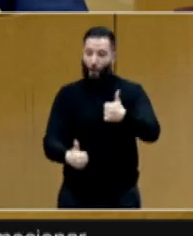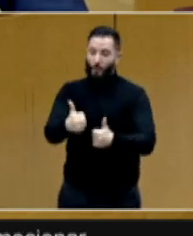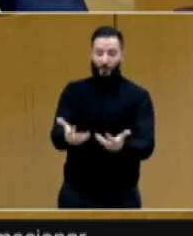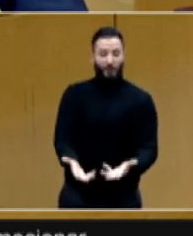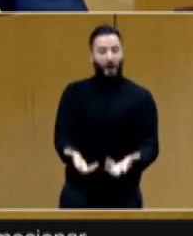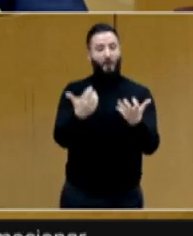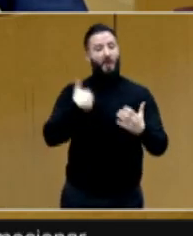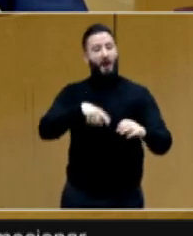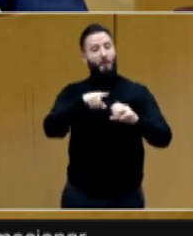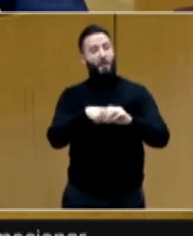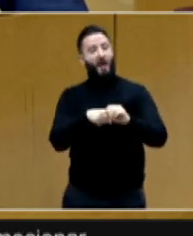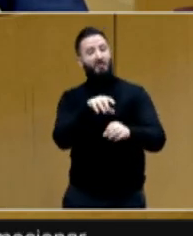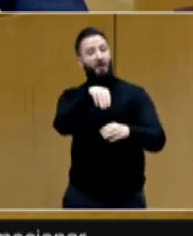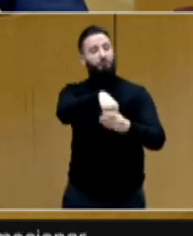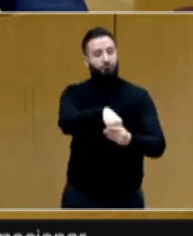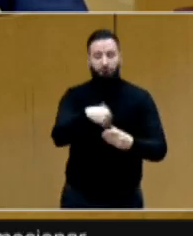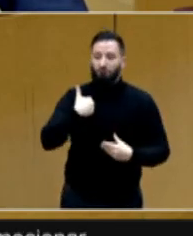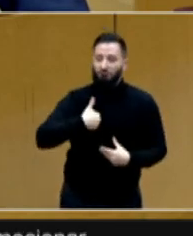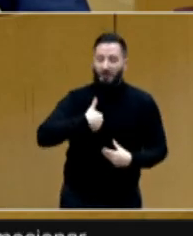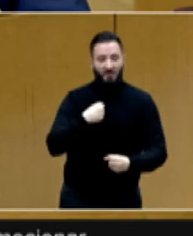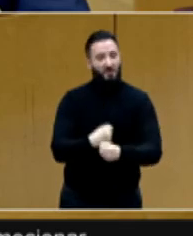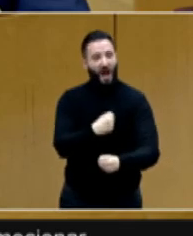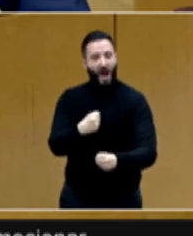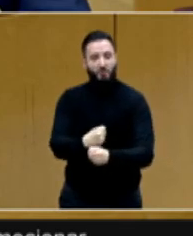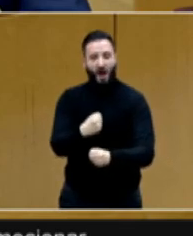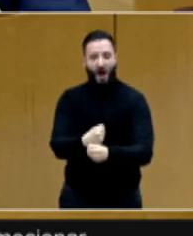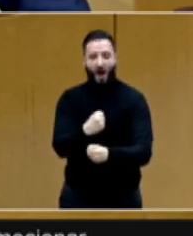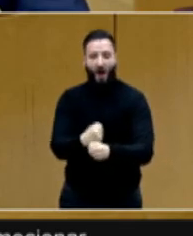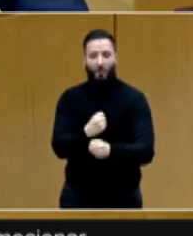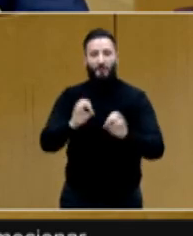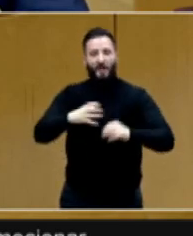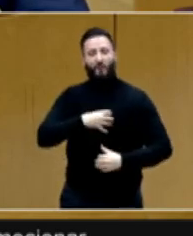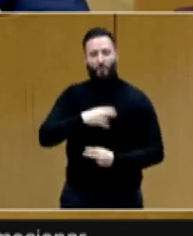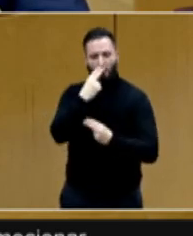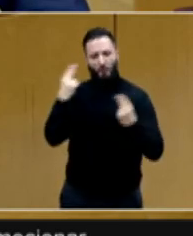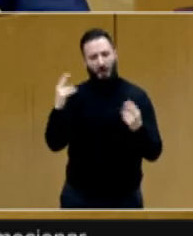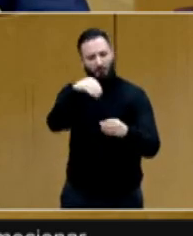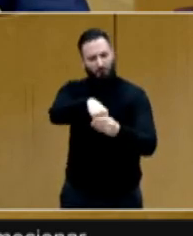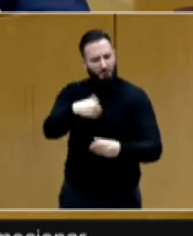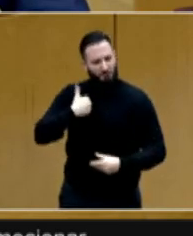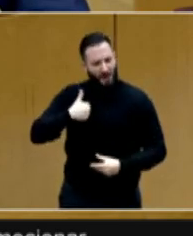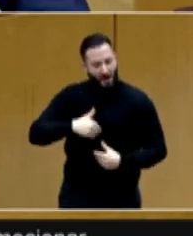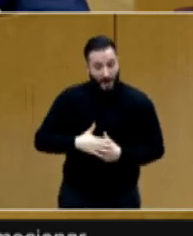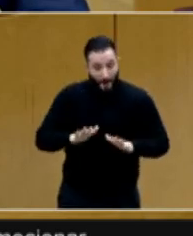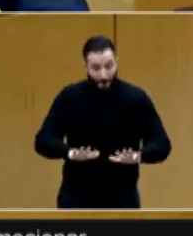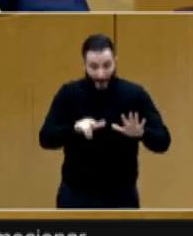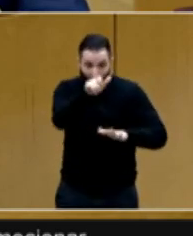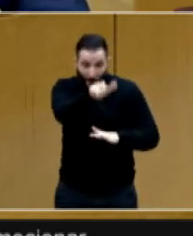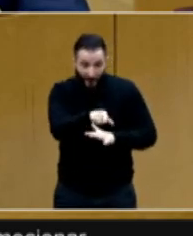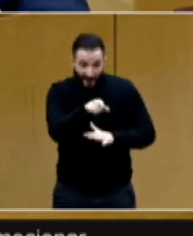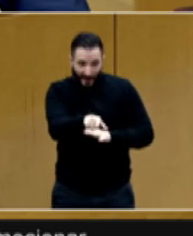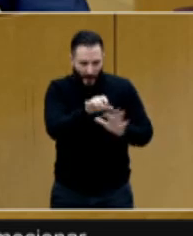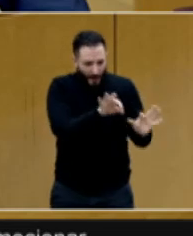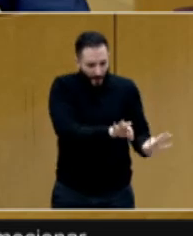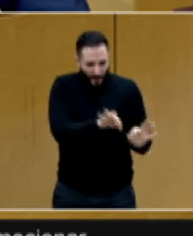su Plaza que está desarrollando su trabajo en la función pública y no está preparado